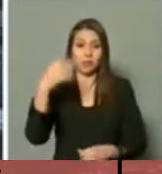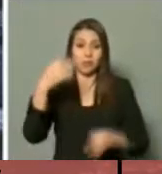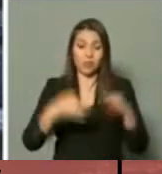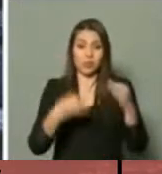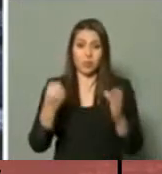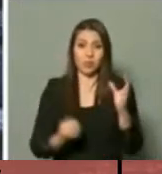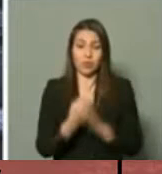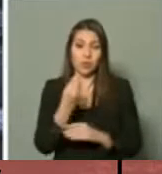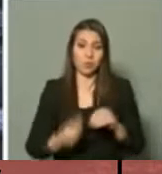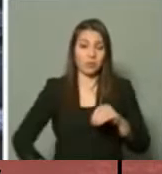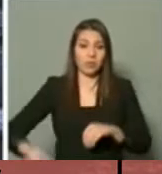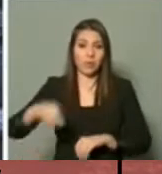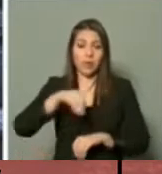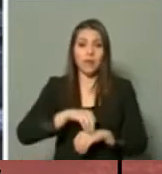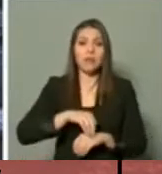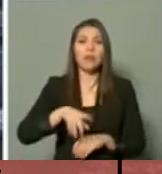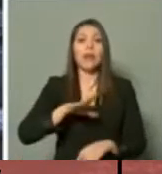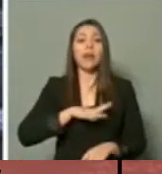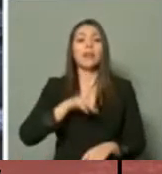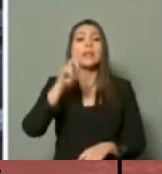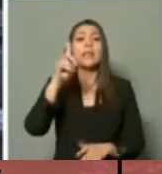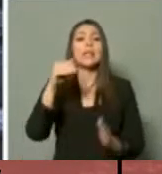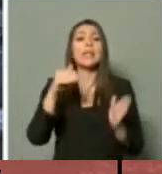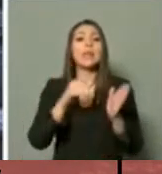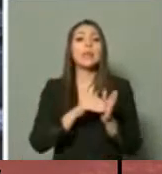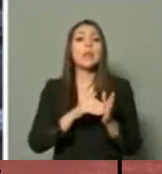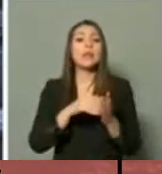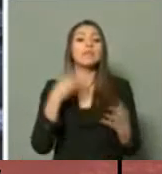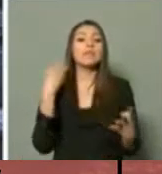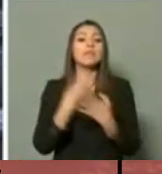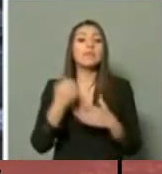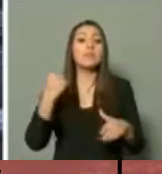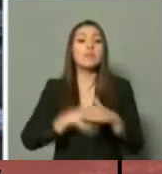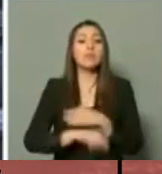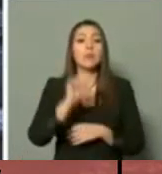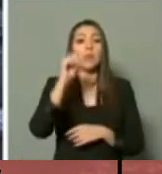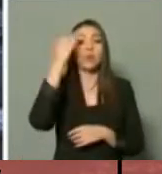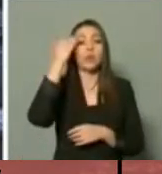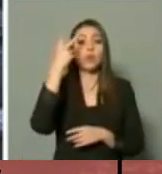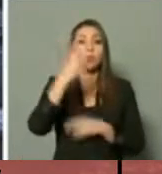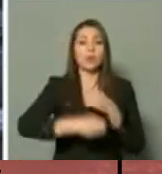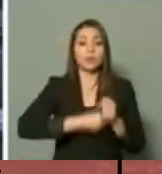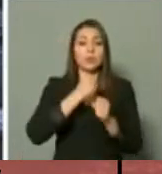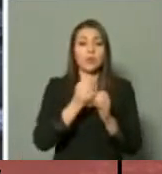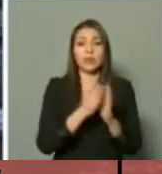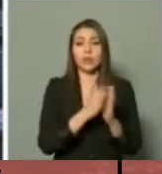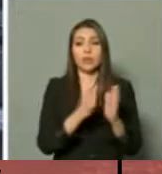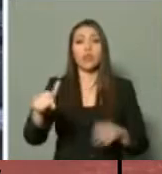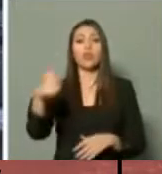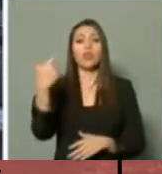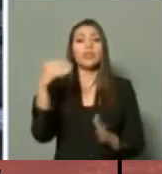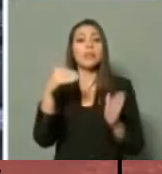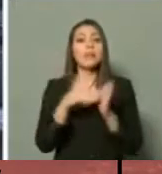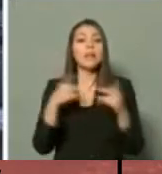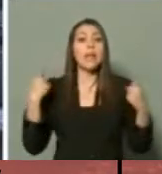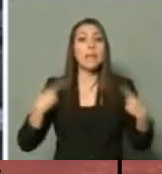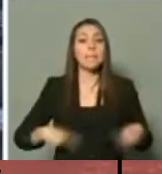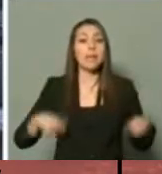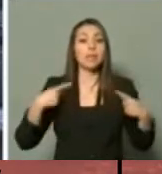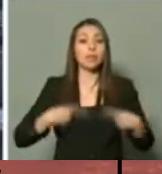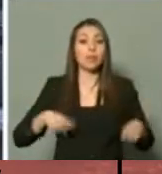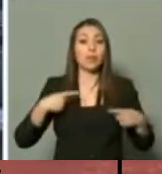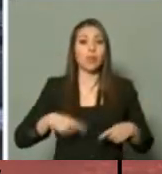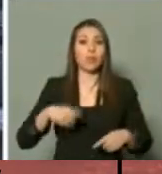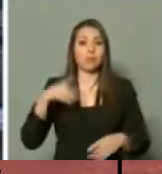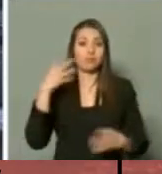presos. Esto quiere decir que a casi 2 años de su implementación, 12 mil presos están libres. Lo alarmante es